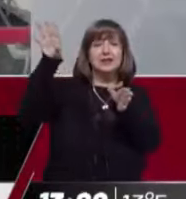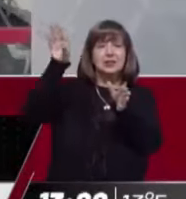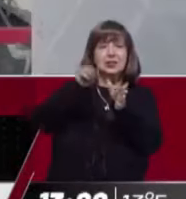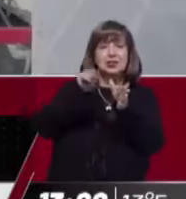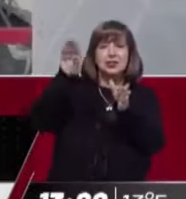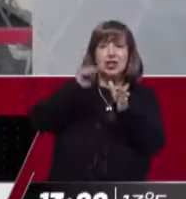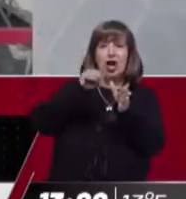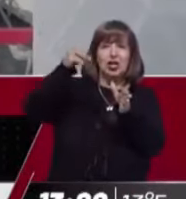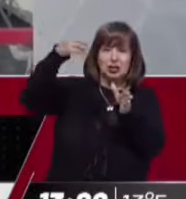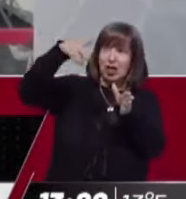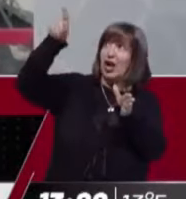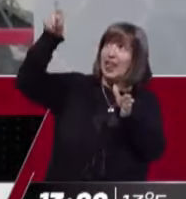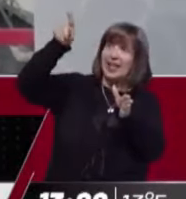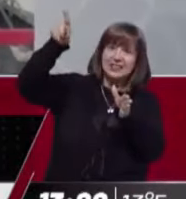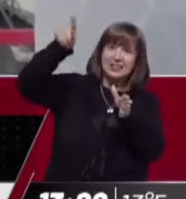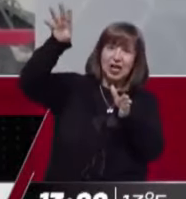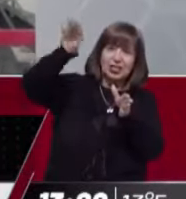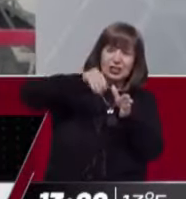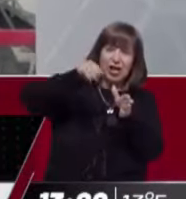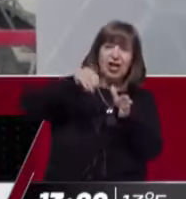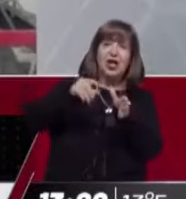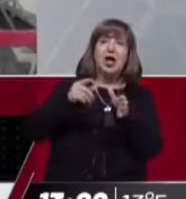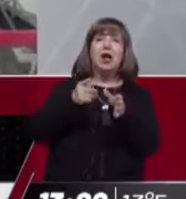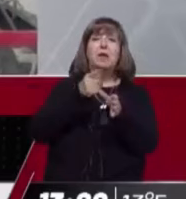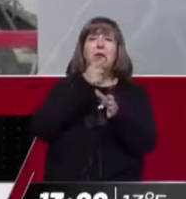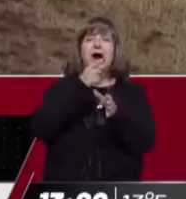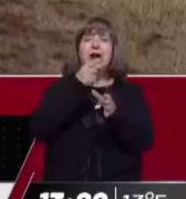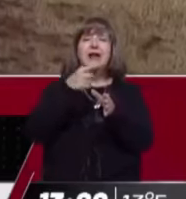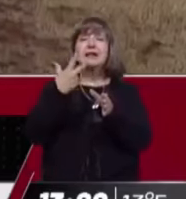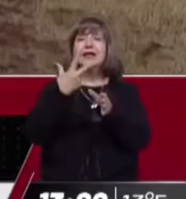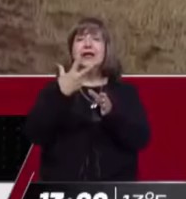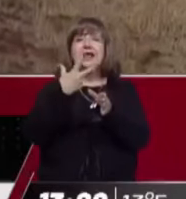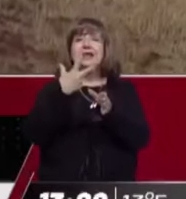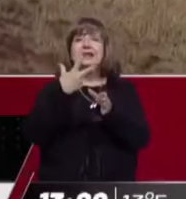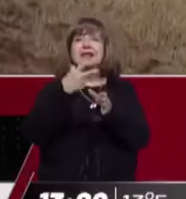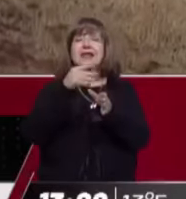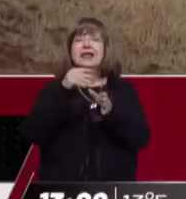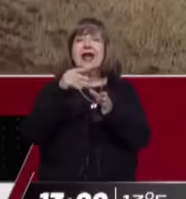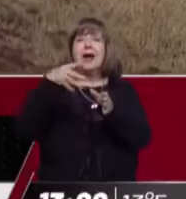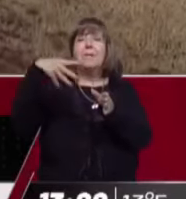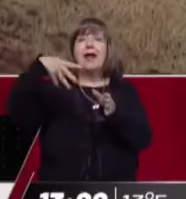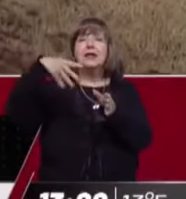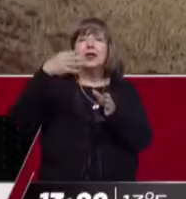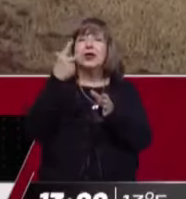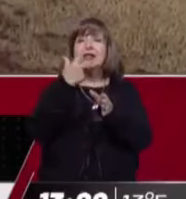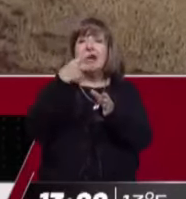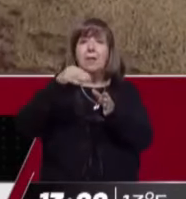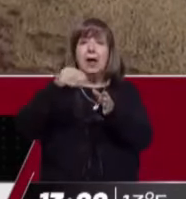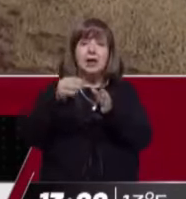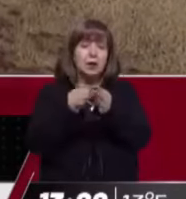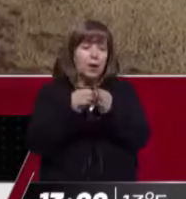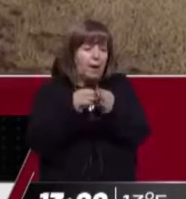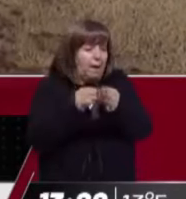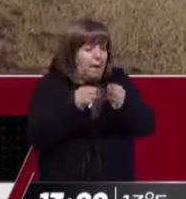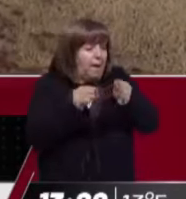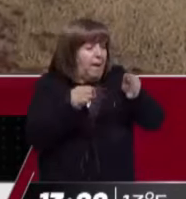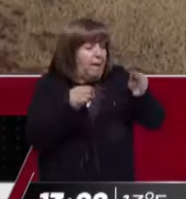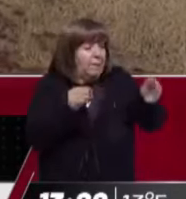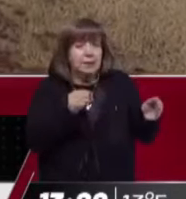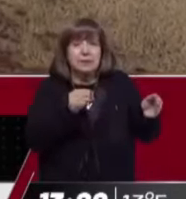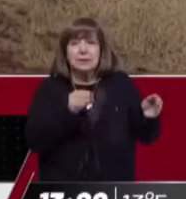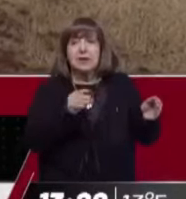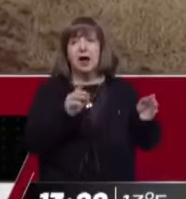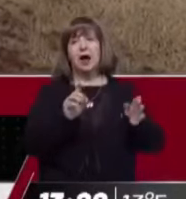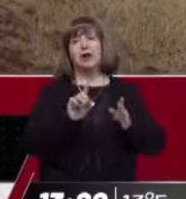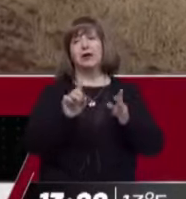lo que ha generado el conflicto. ¿Un error de cálculo, Juan? ¿Qué pasó ahí? ¿Qué se dice? Así es, se habla de un error de cálculo. El ministro de Defensa, Luis Petri, hoy